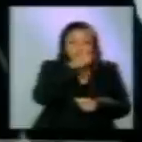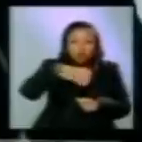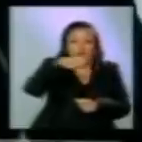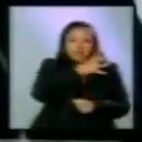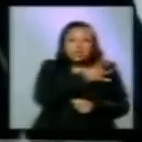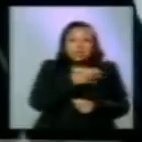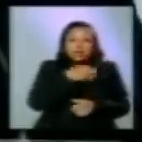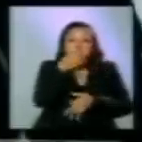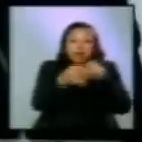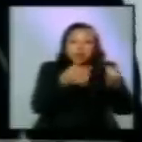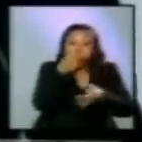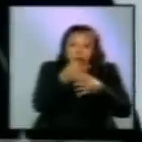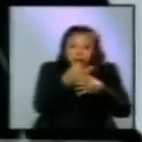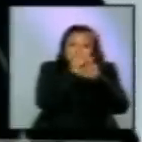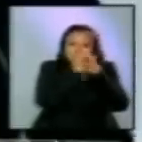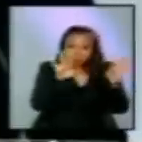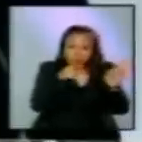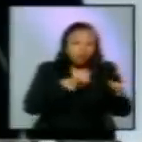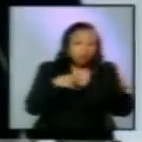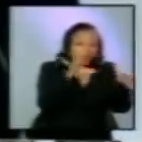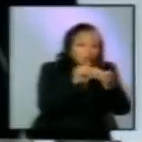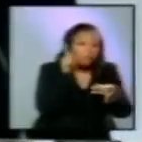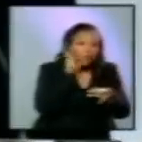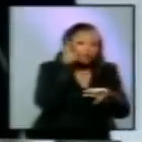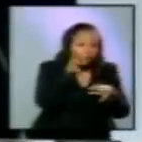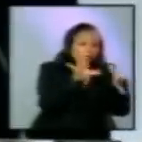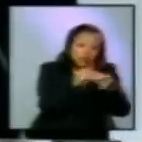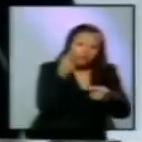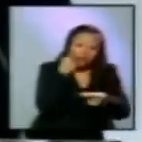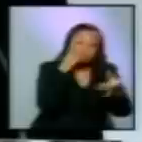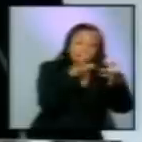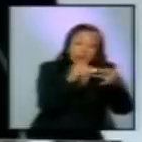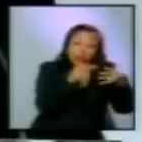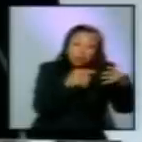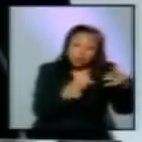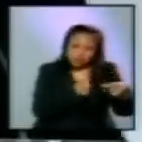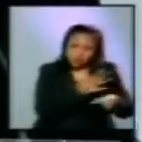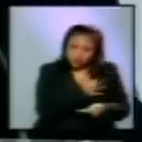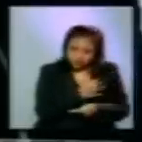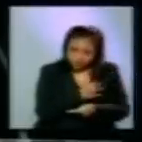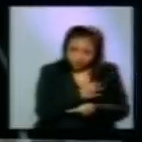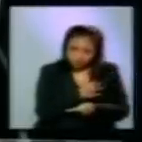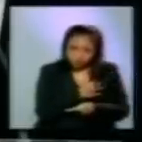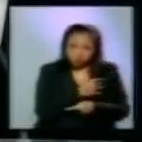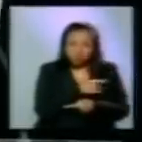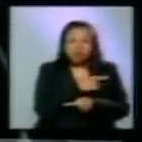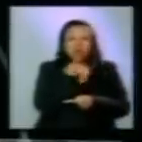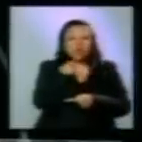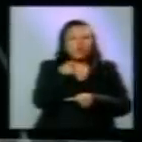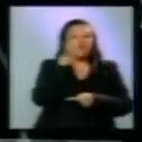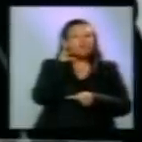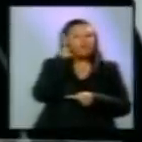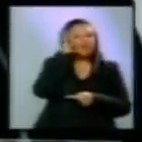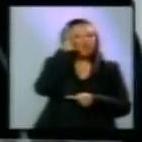nuestros hijos. Tenemos que rendirles cuentas el día de mañana. No van a decidir el